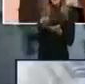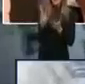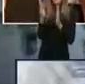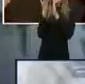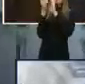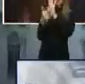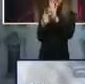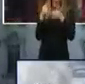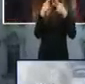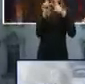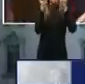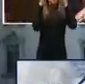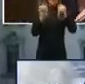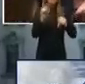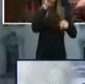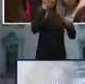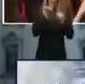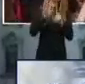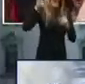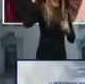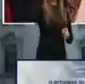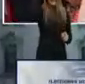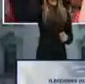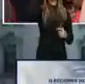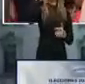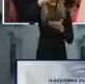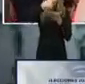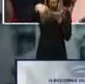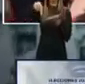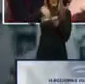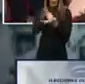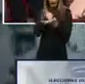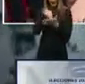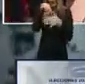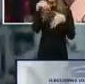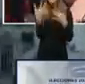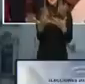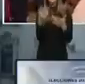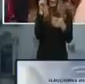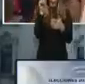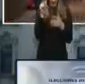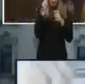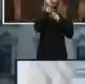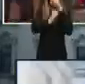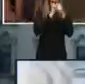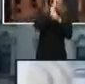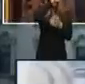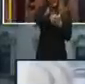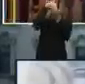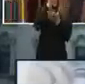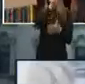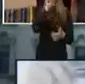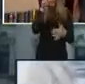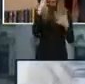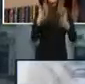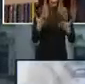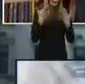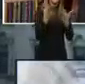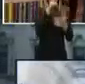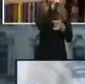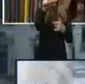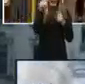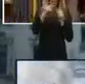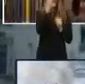hoy ganador de estas elecciones del año 2023 que hemos llevado a ustedes en su primera y